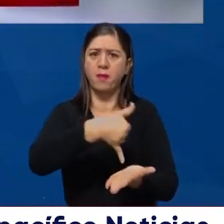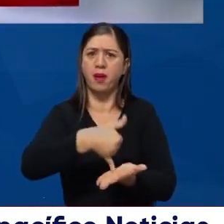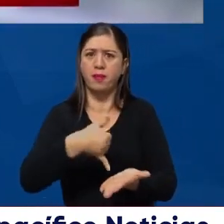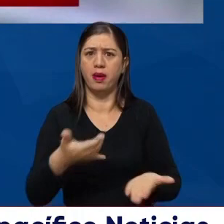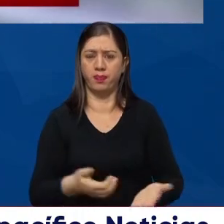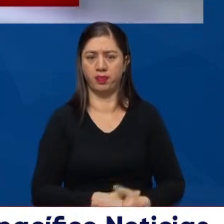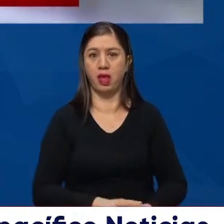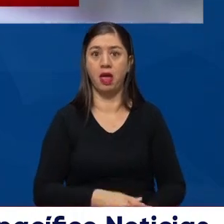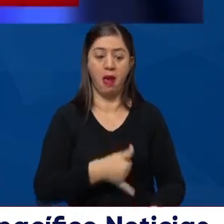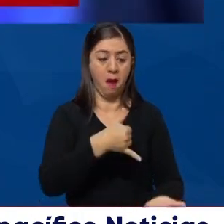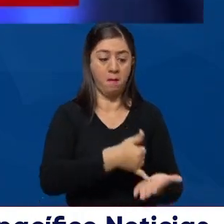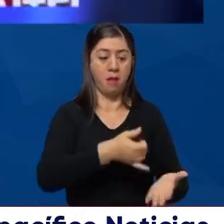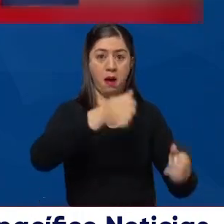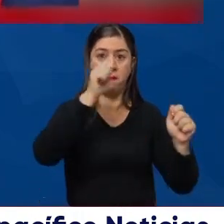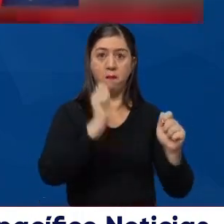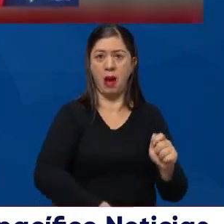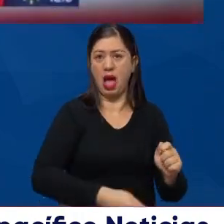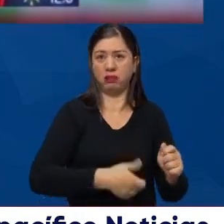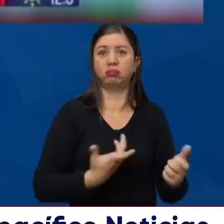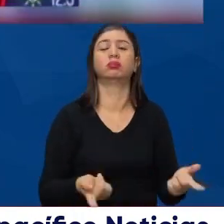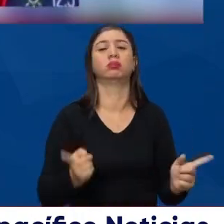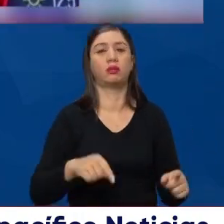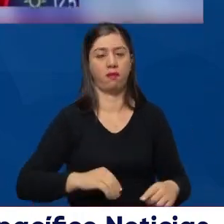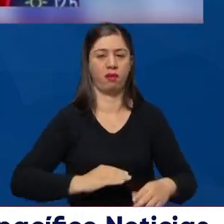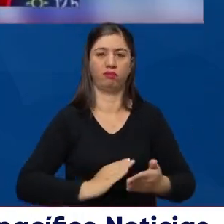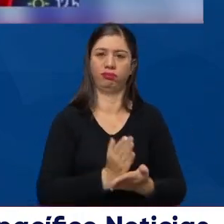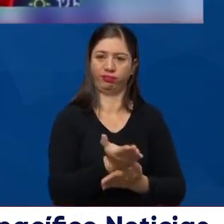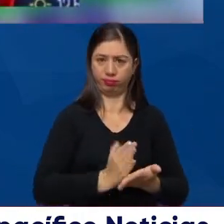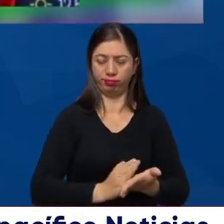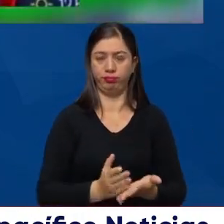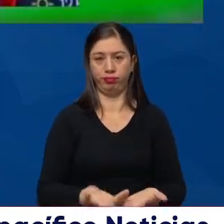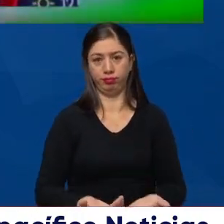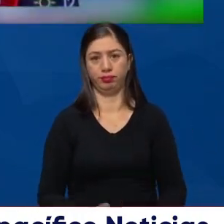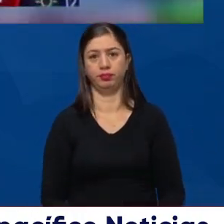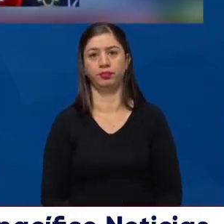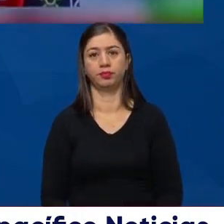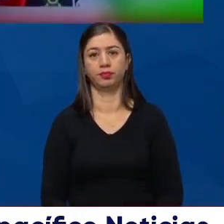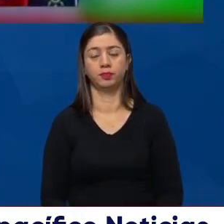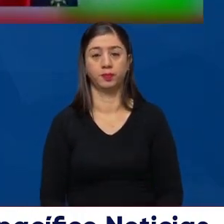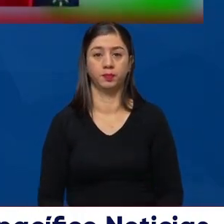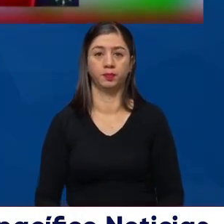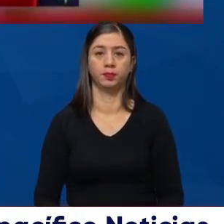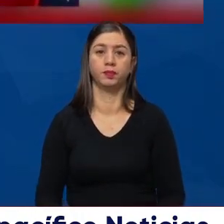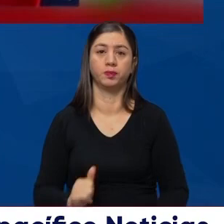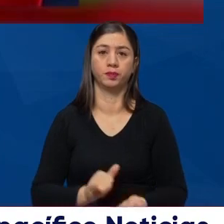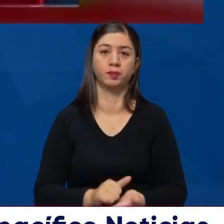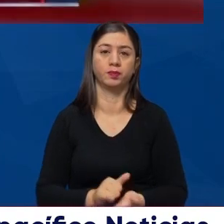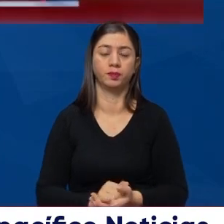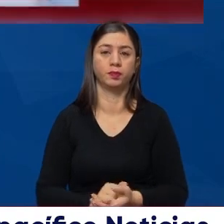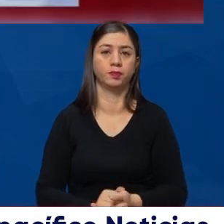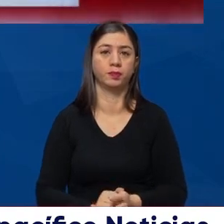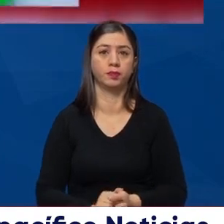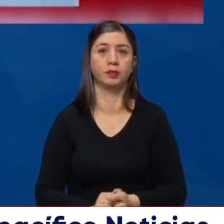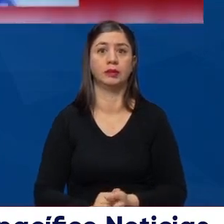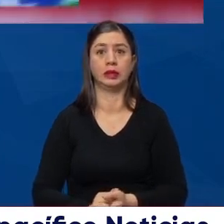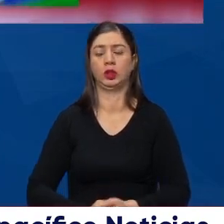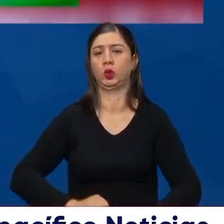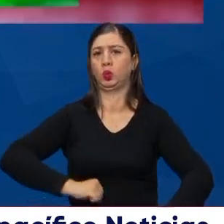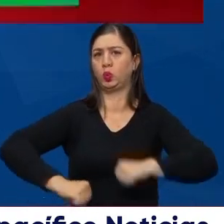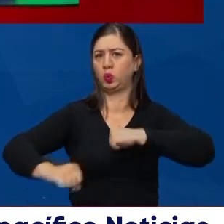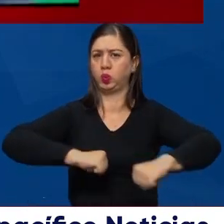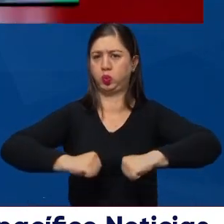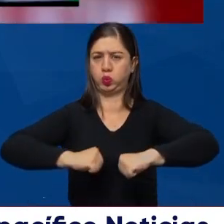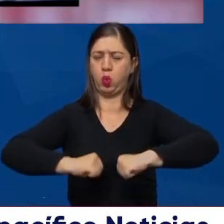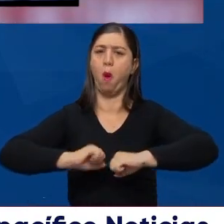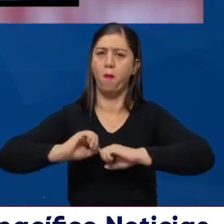la rompe, termina siendo también un objeto para poder agredir. Entonces, bueno, Fue realmente un operativo muy, muy